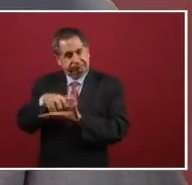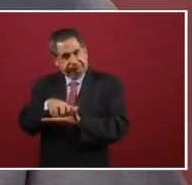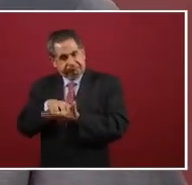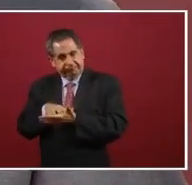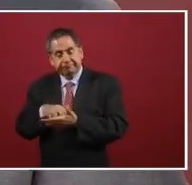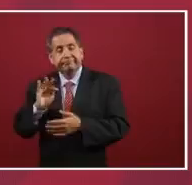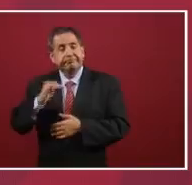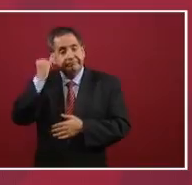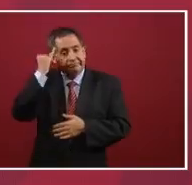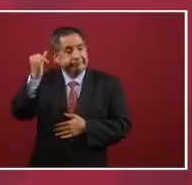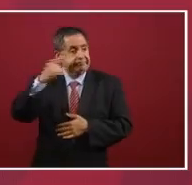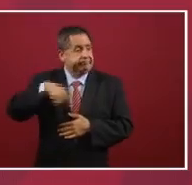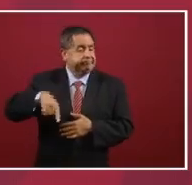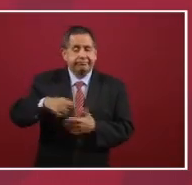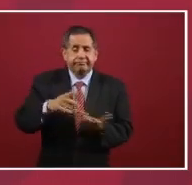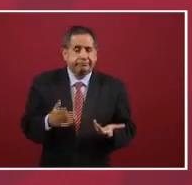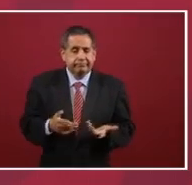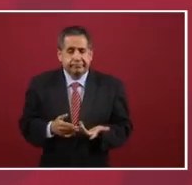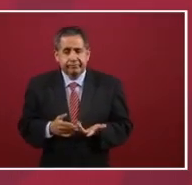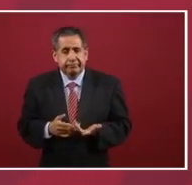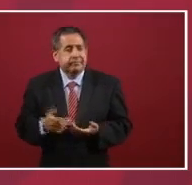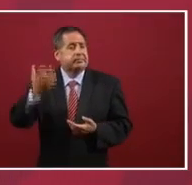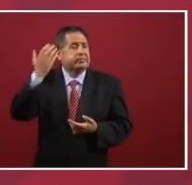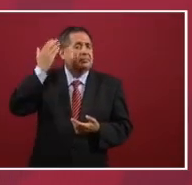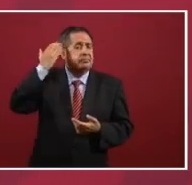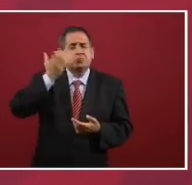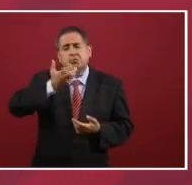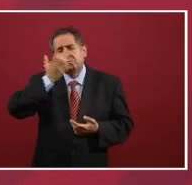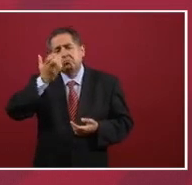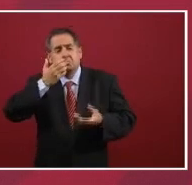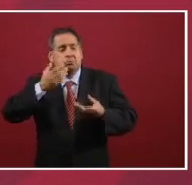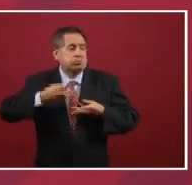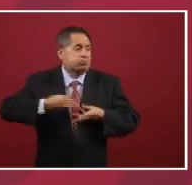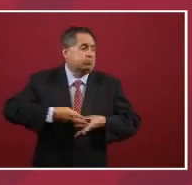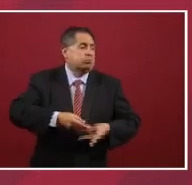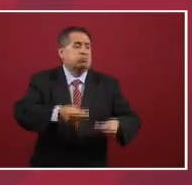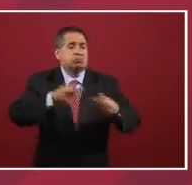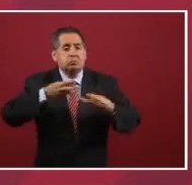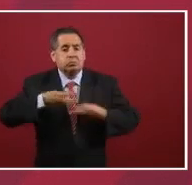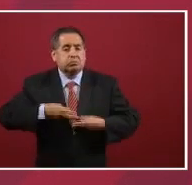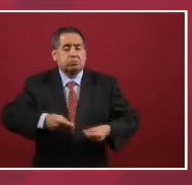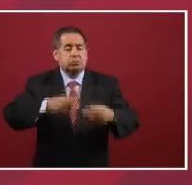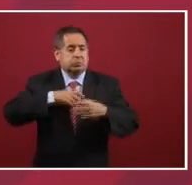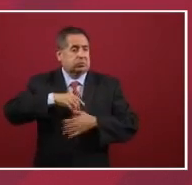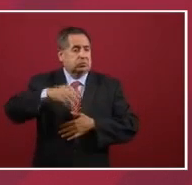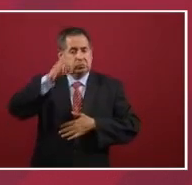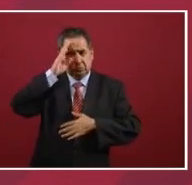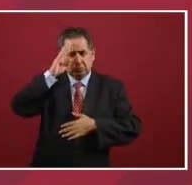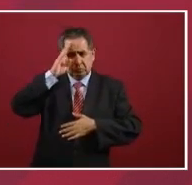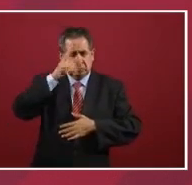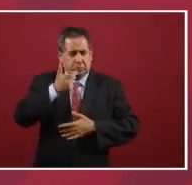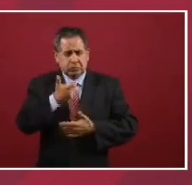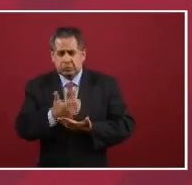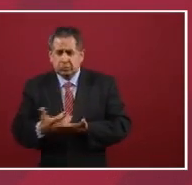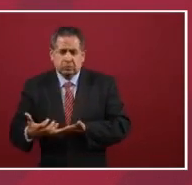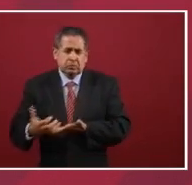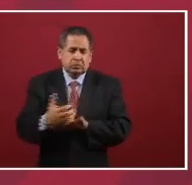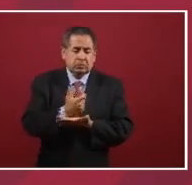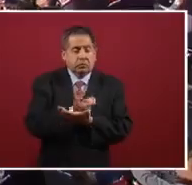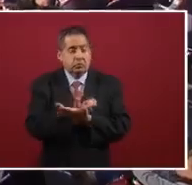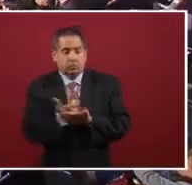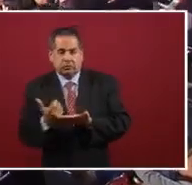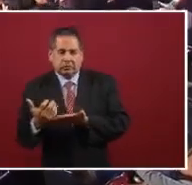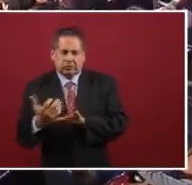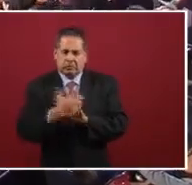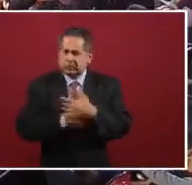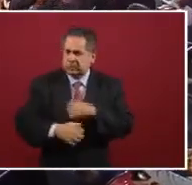imagínense si se estaba acostumbrado a tener sueldos